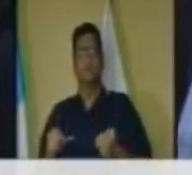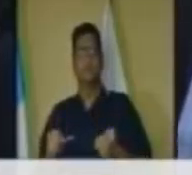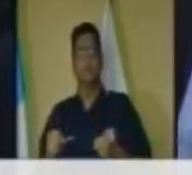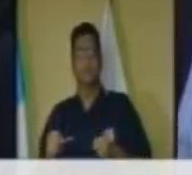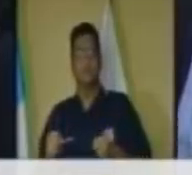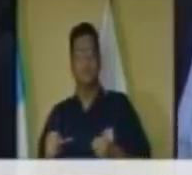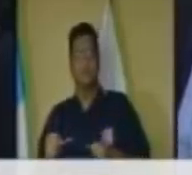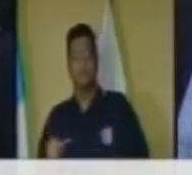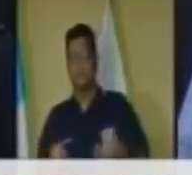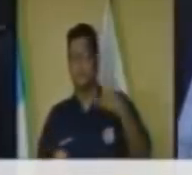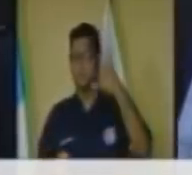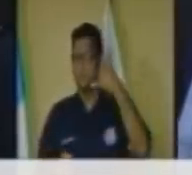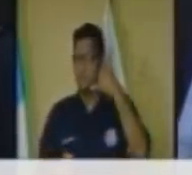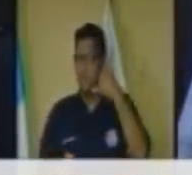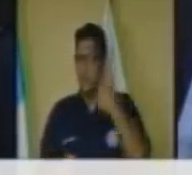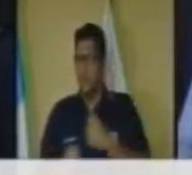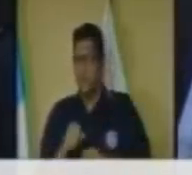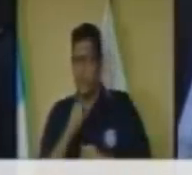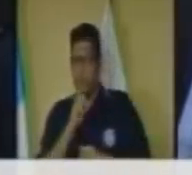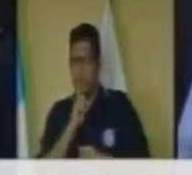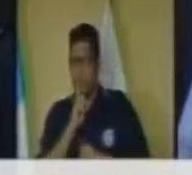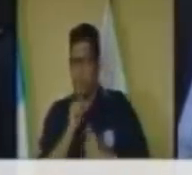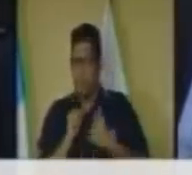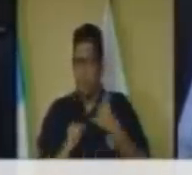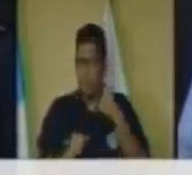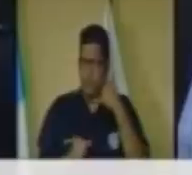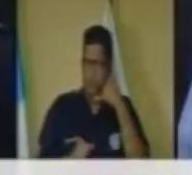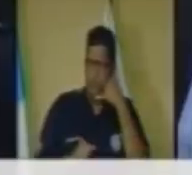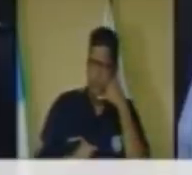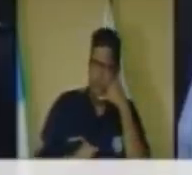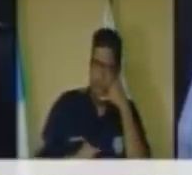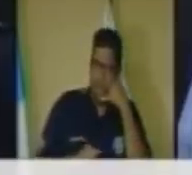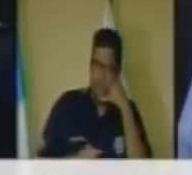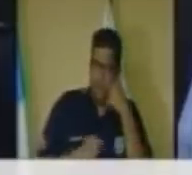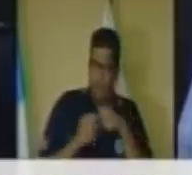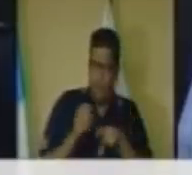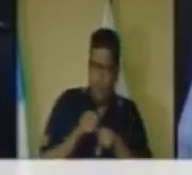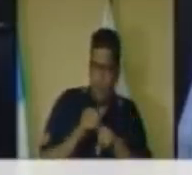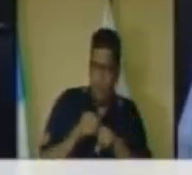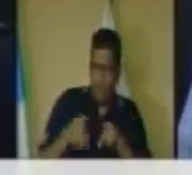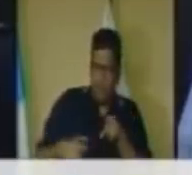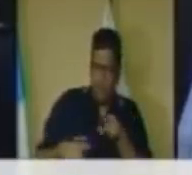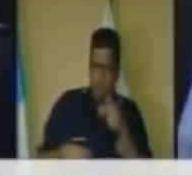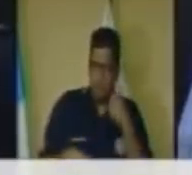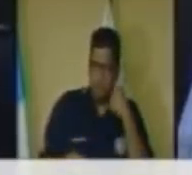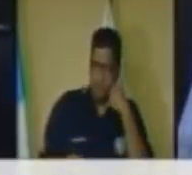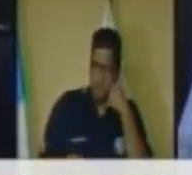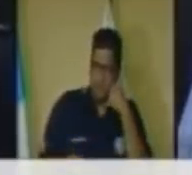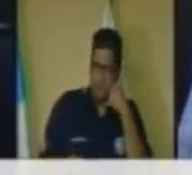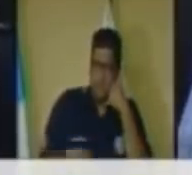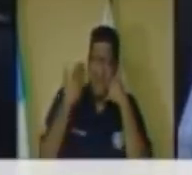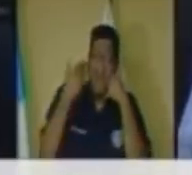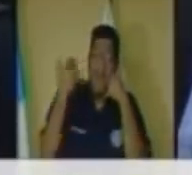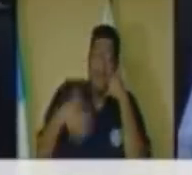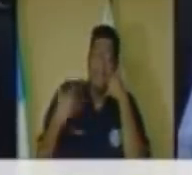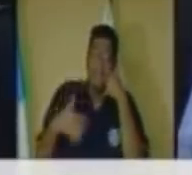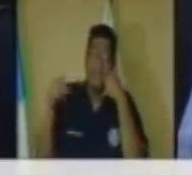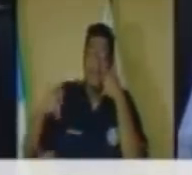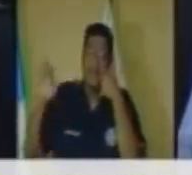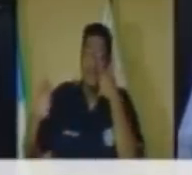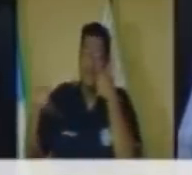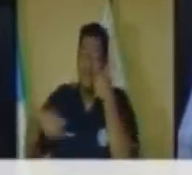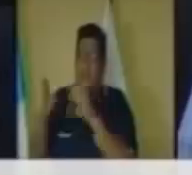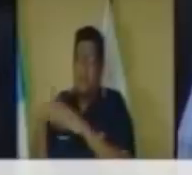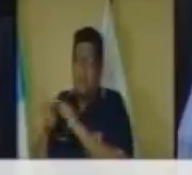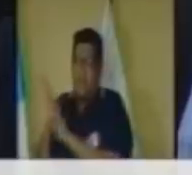por alarmar, de esas famosas llamadas que hace cierta gente malintencionada. No venía ningún extranjero ahí,